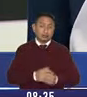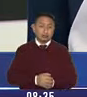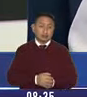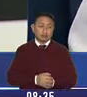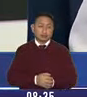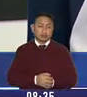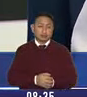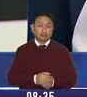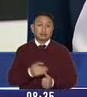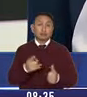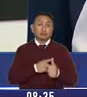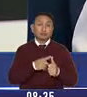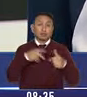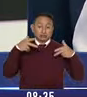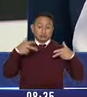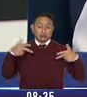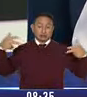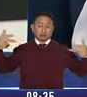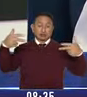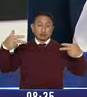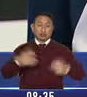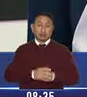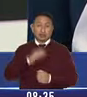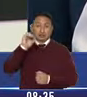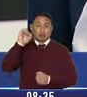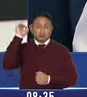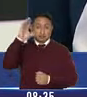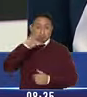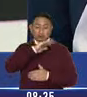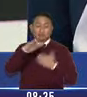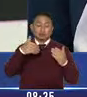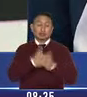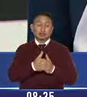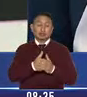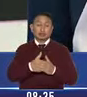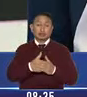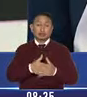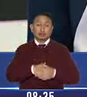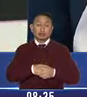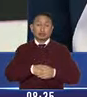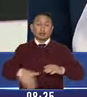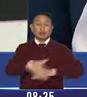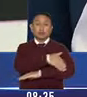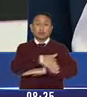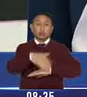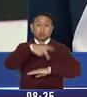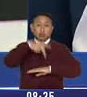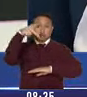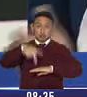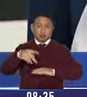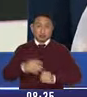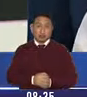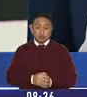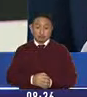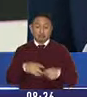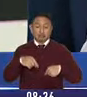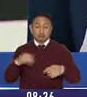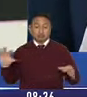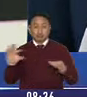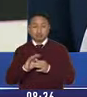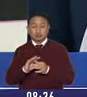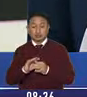instalaremos cámaras de video vigilancia en todas las principales vías de la provincia de Pichincha, articulado